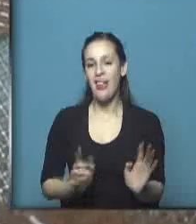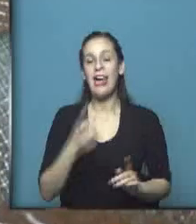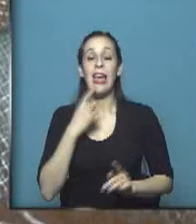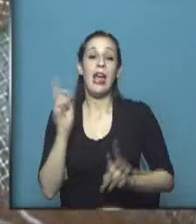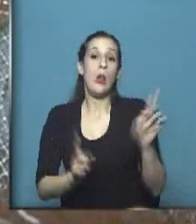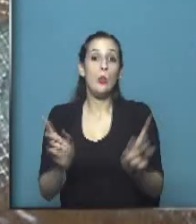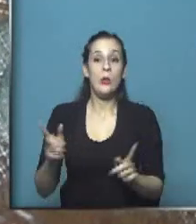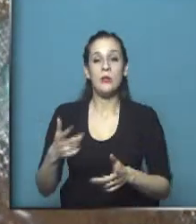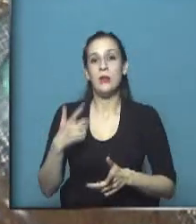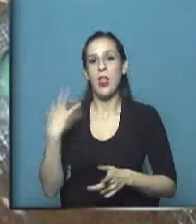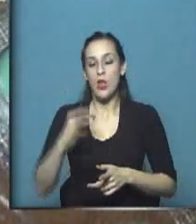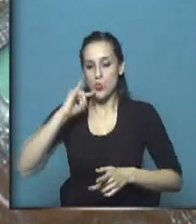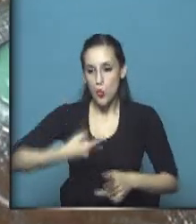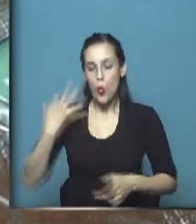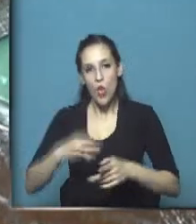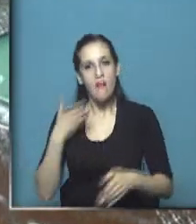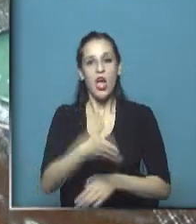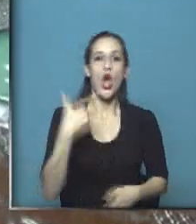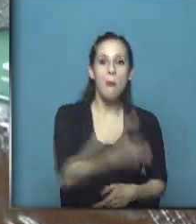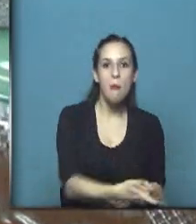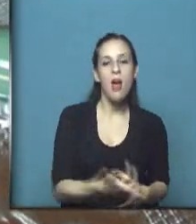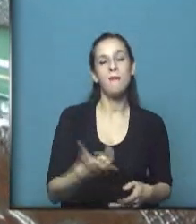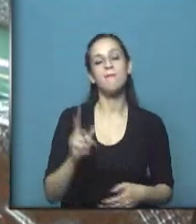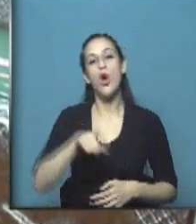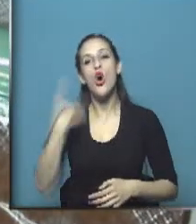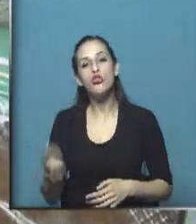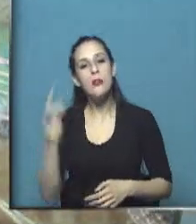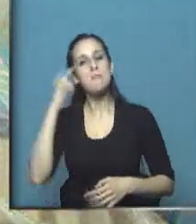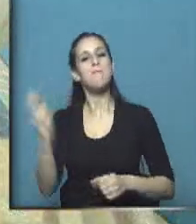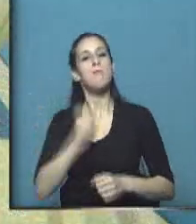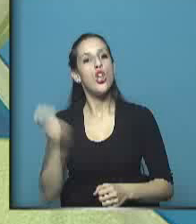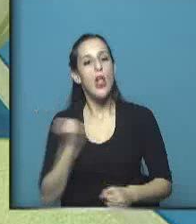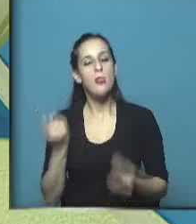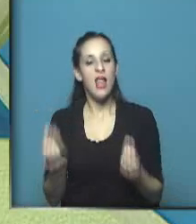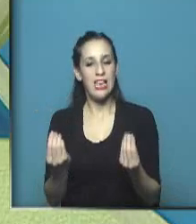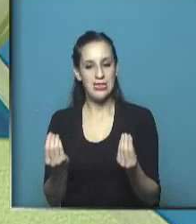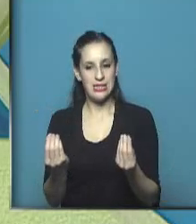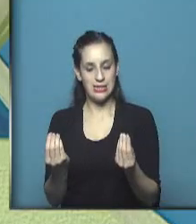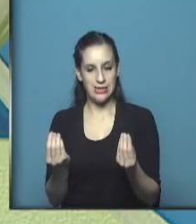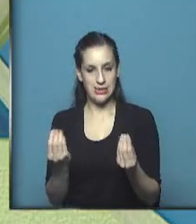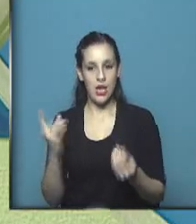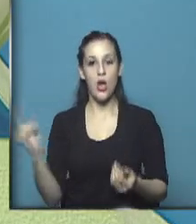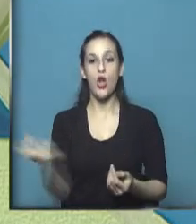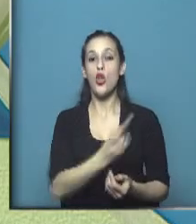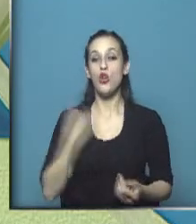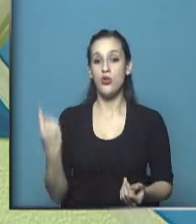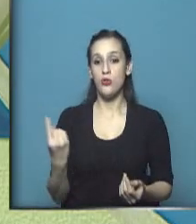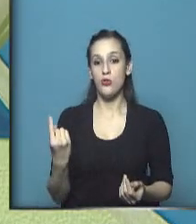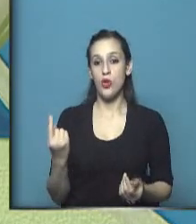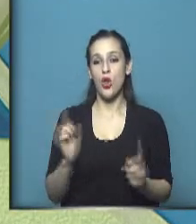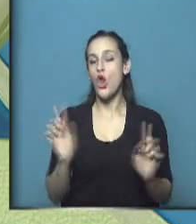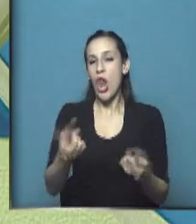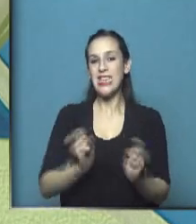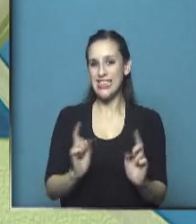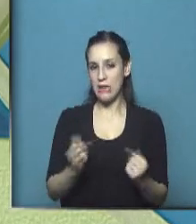tiene que ir a ocupar de buscarlo. Otra cosa que te quería resaltar que me parece importante es que nosotros las que no necesitamos las eliminamos por